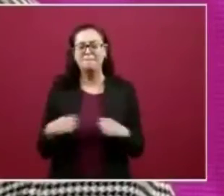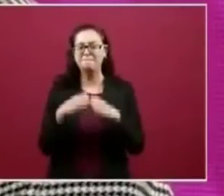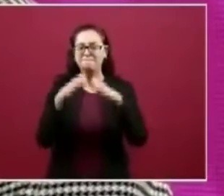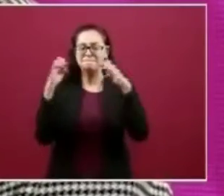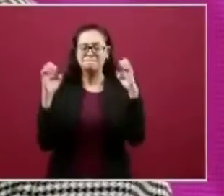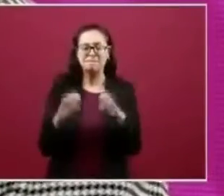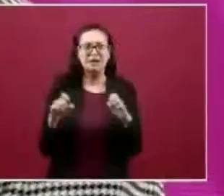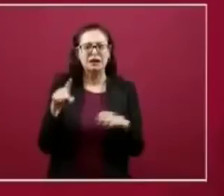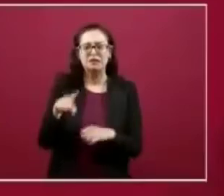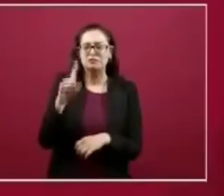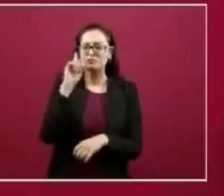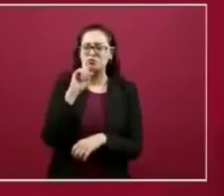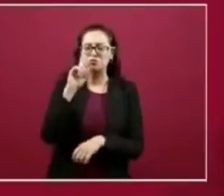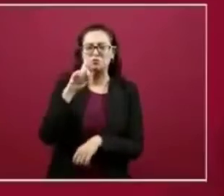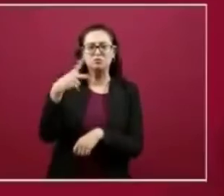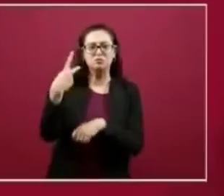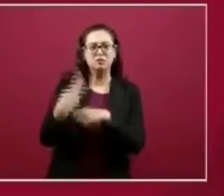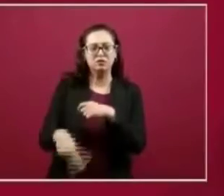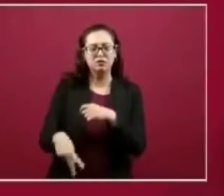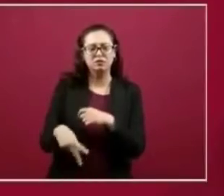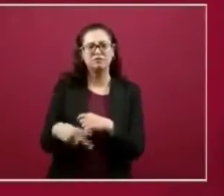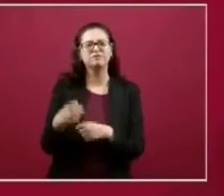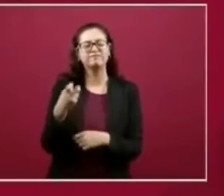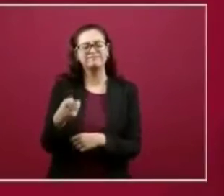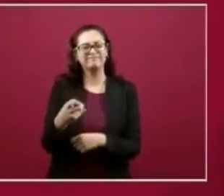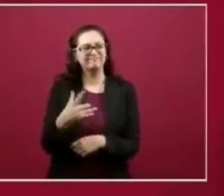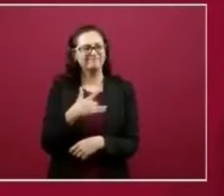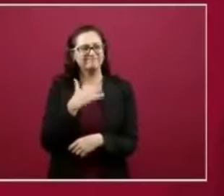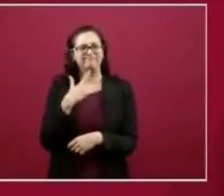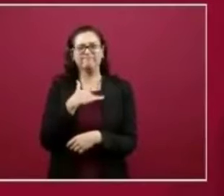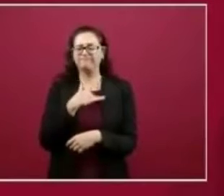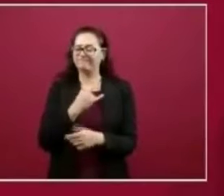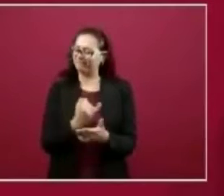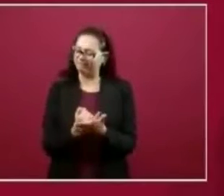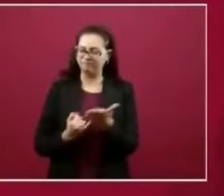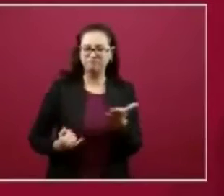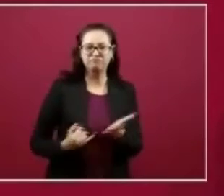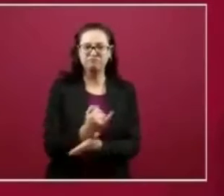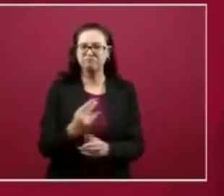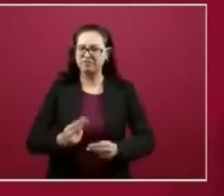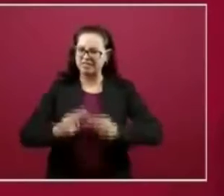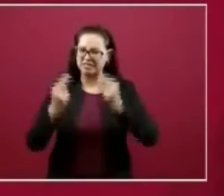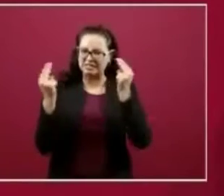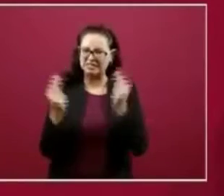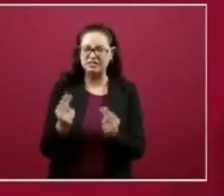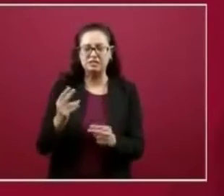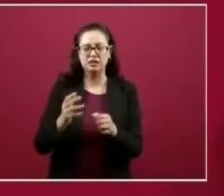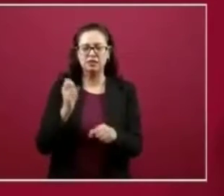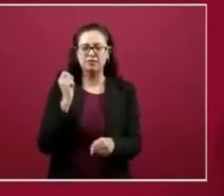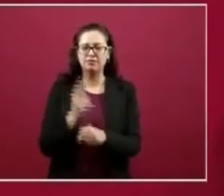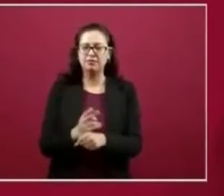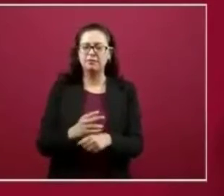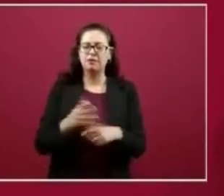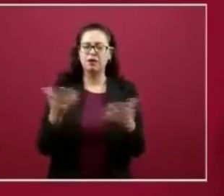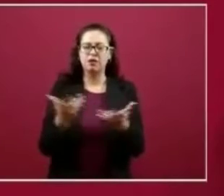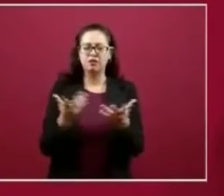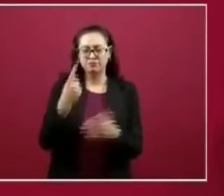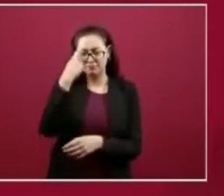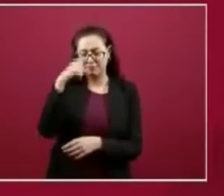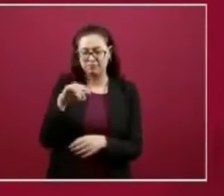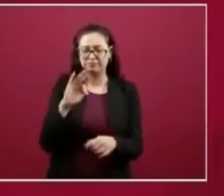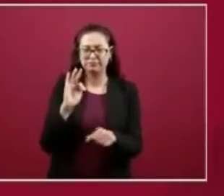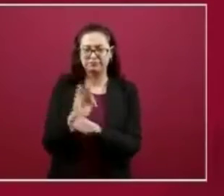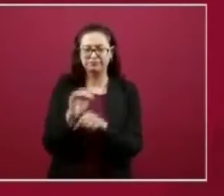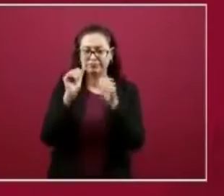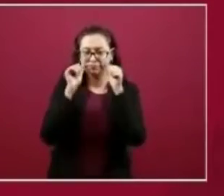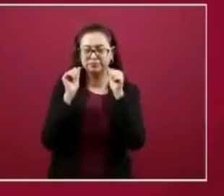nos merece una intervención decidida, pronta y coordinada de manera inmediata. No